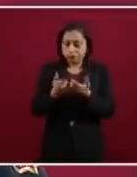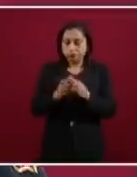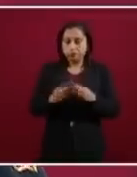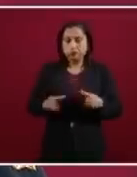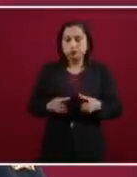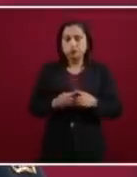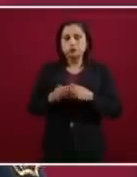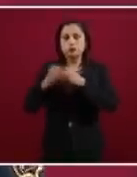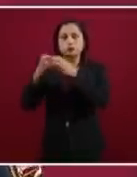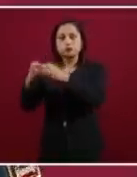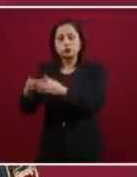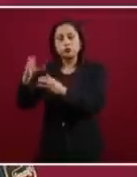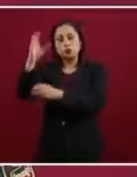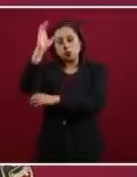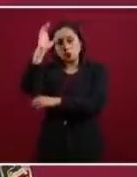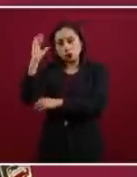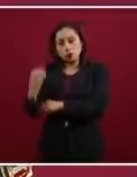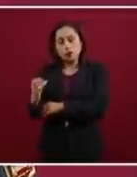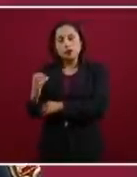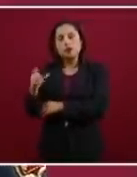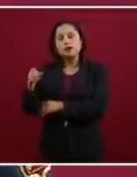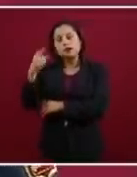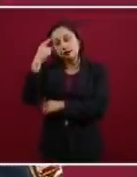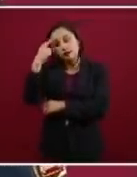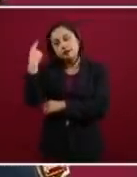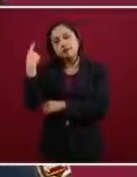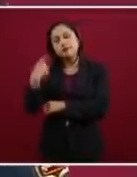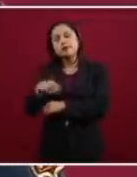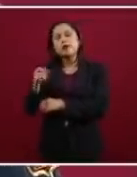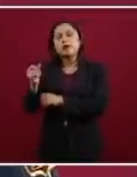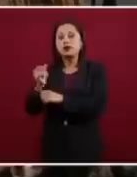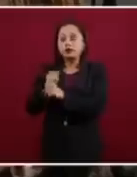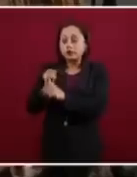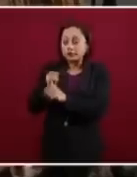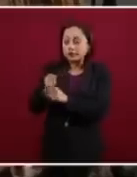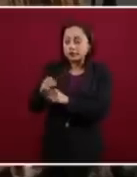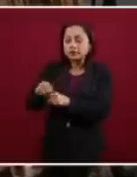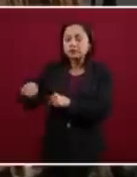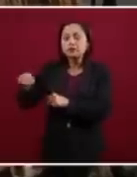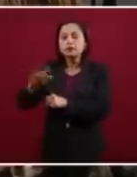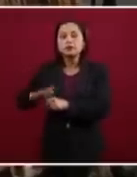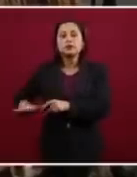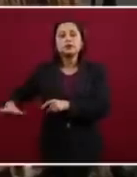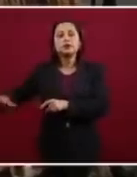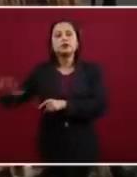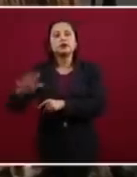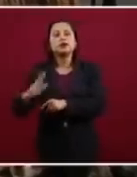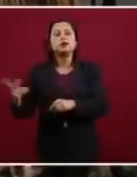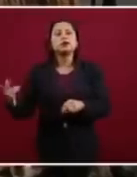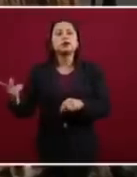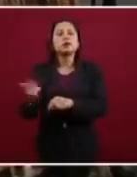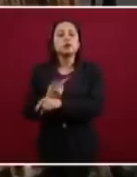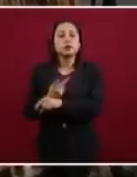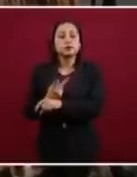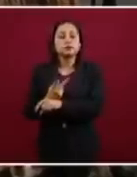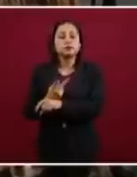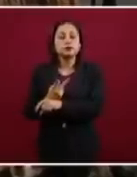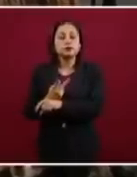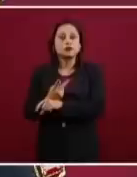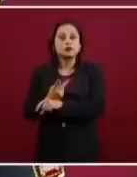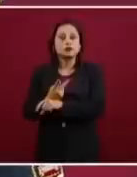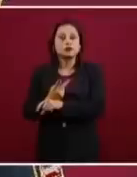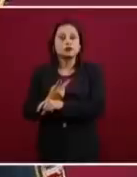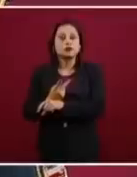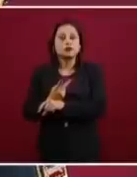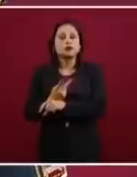punto de vista jurídico y poder determinar si dentro del desarrollo de esta operación fueron infringidos